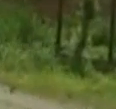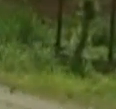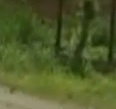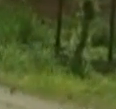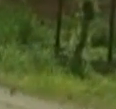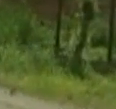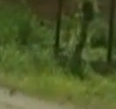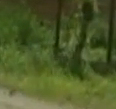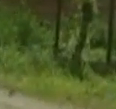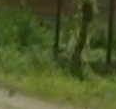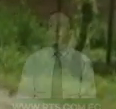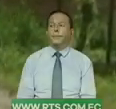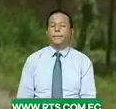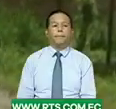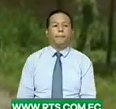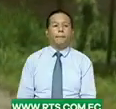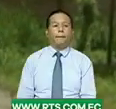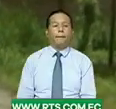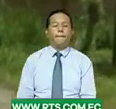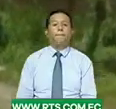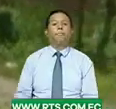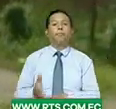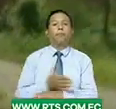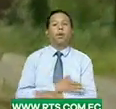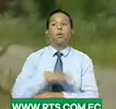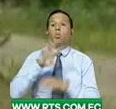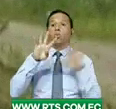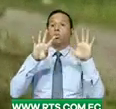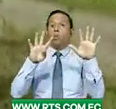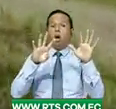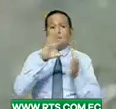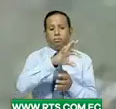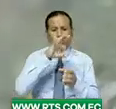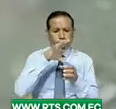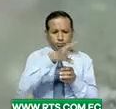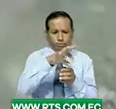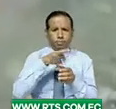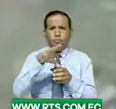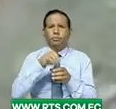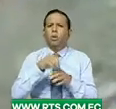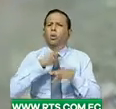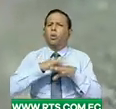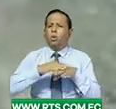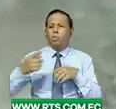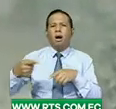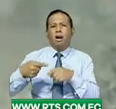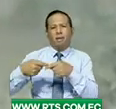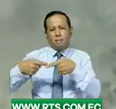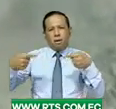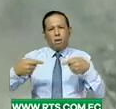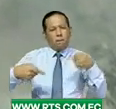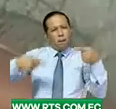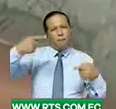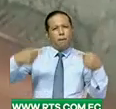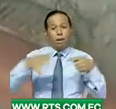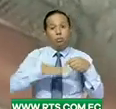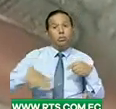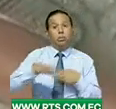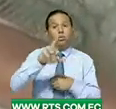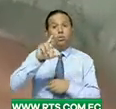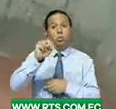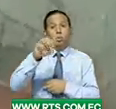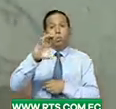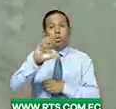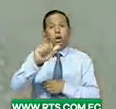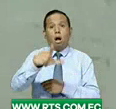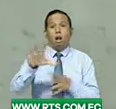evidencias recuperaron 9 casquillos y 2 balas. El caso tendría relación con un ajuste de cuentas. La troncal suma 27